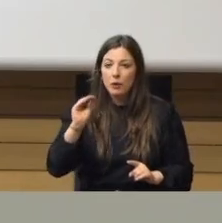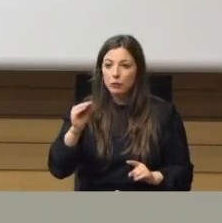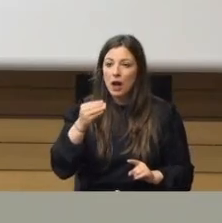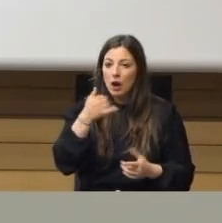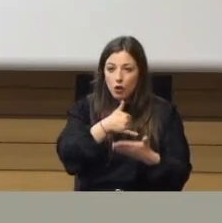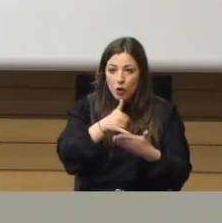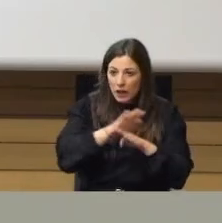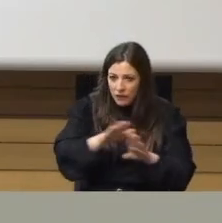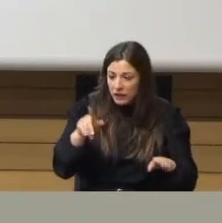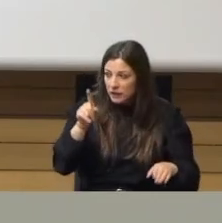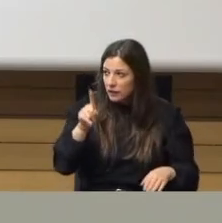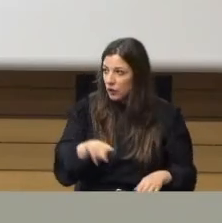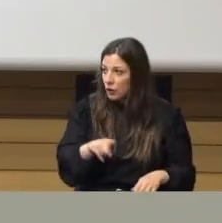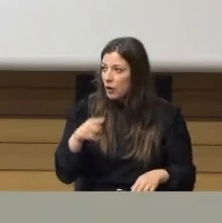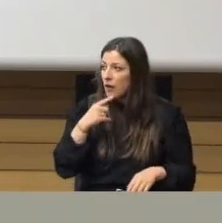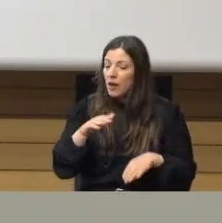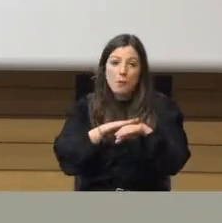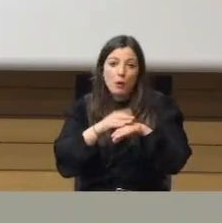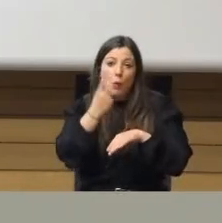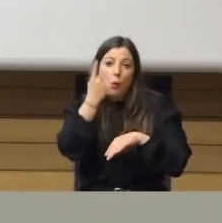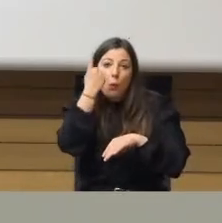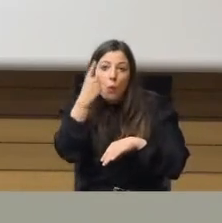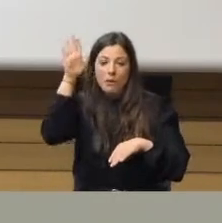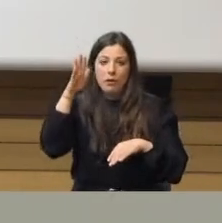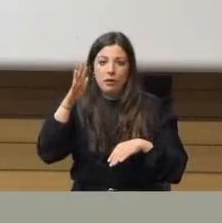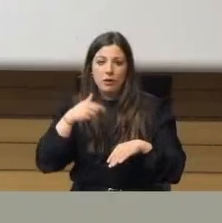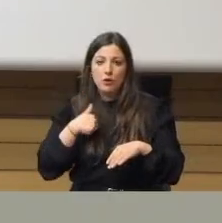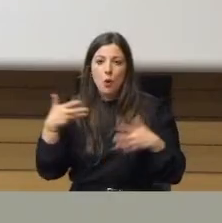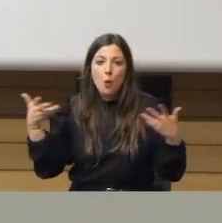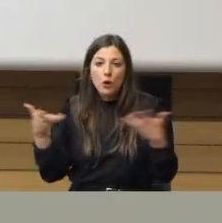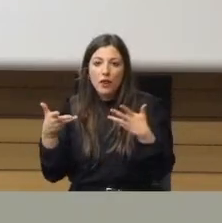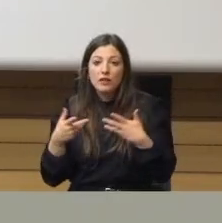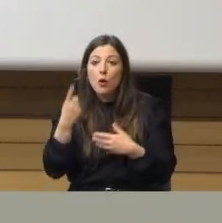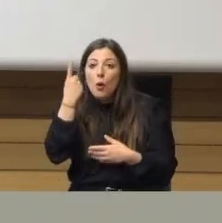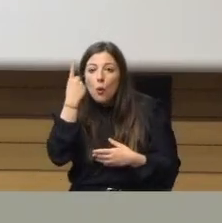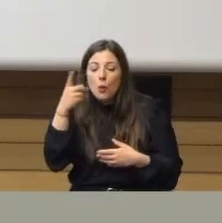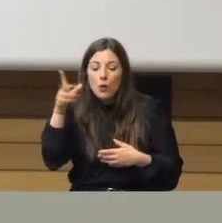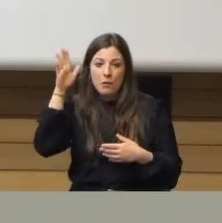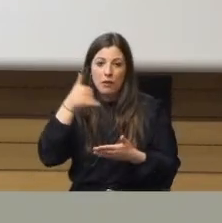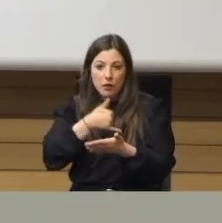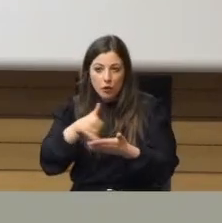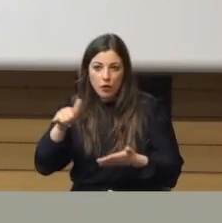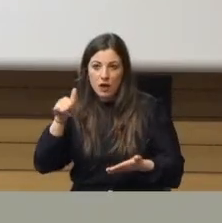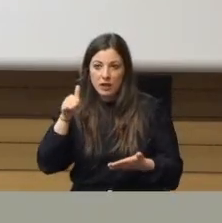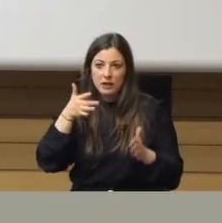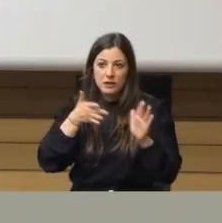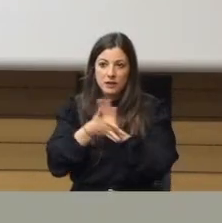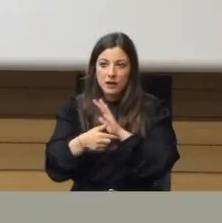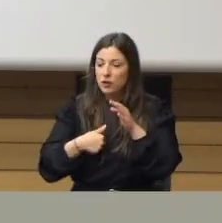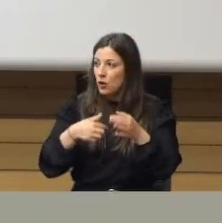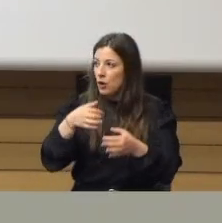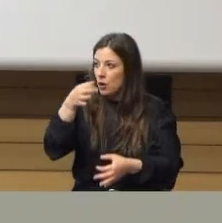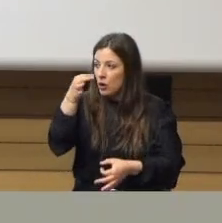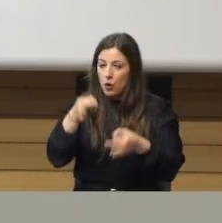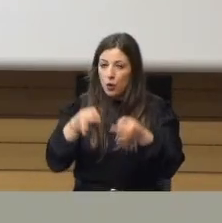dejado? No, perdona, es que yo fui una vez urgente y consumí un día cocaína. He ido a un juicio para quitarle el concepto de cocainómano, fui a declarar